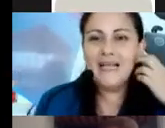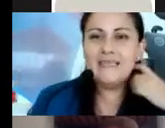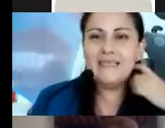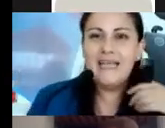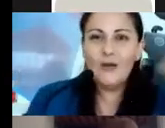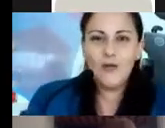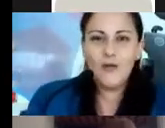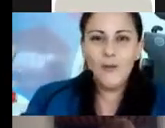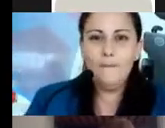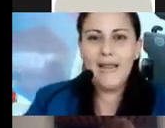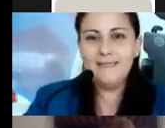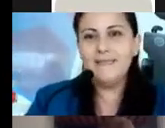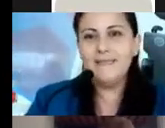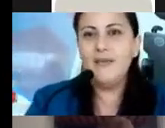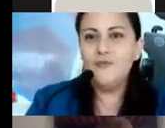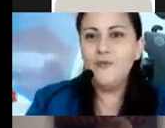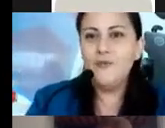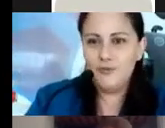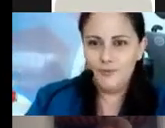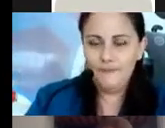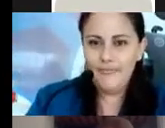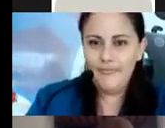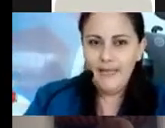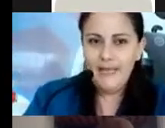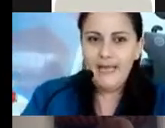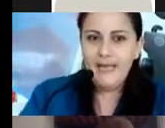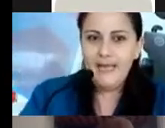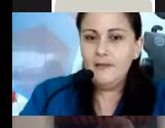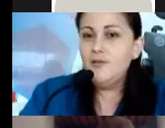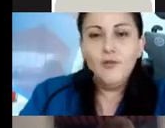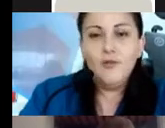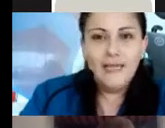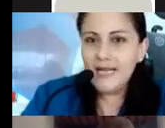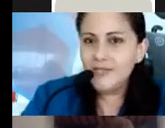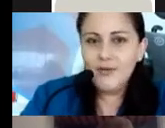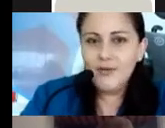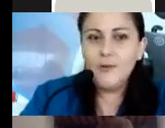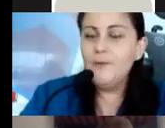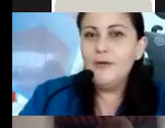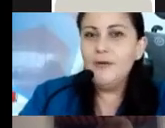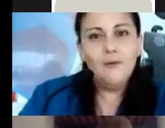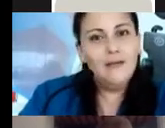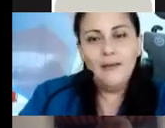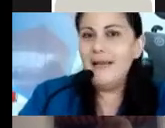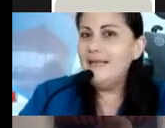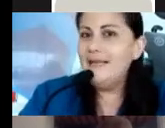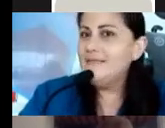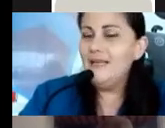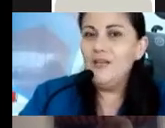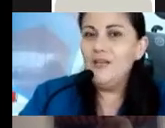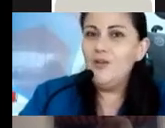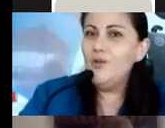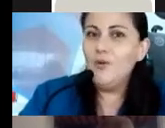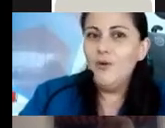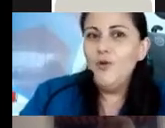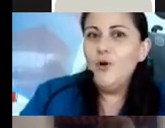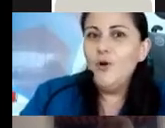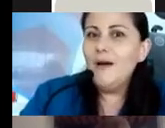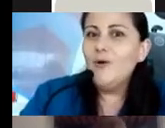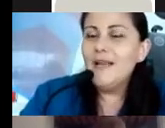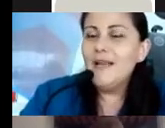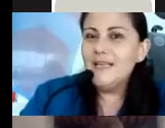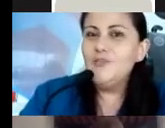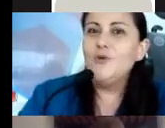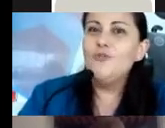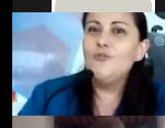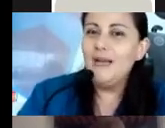mucho hasta que el cuadro quedó recto. En el caso del cuerpo humano, el balance no va a